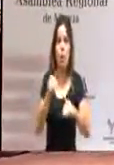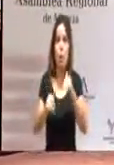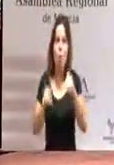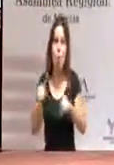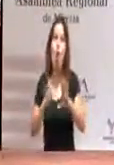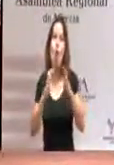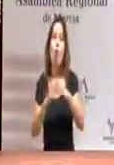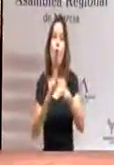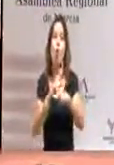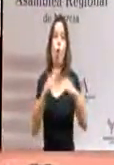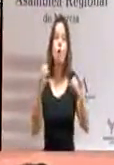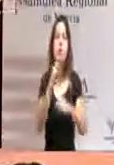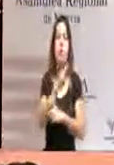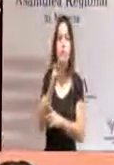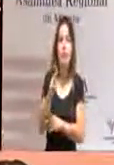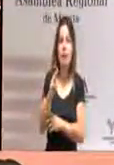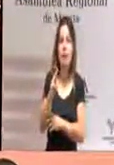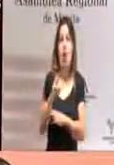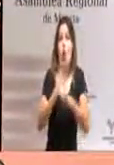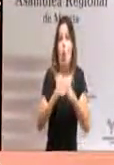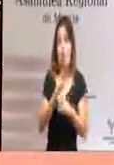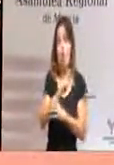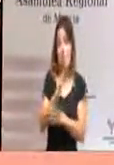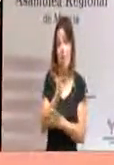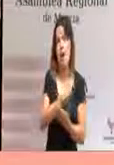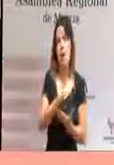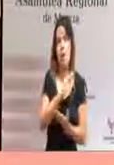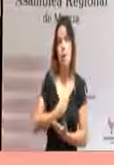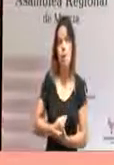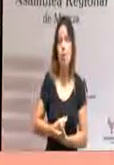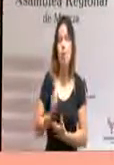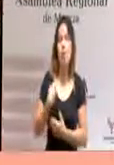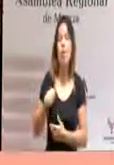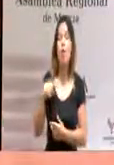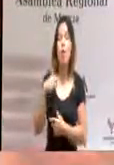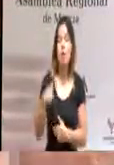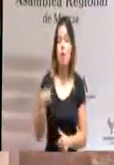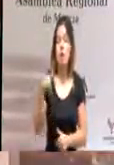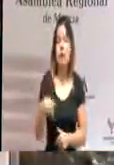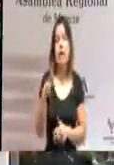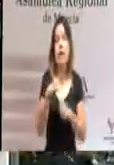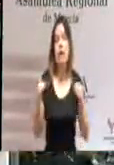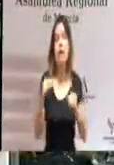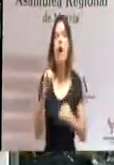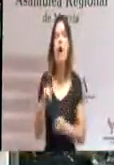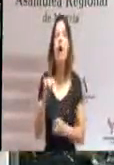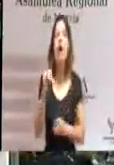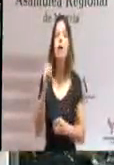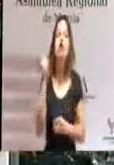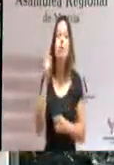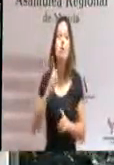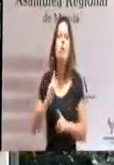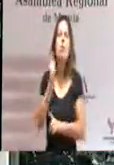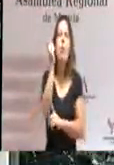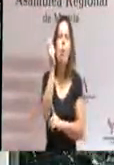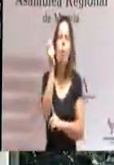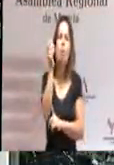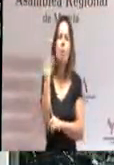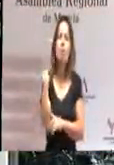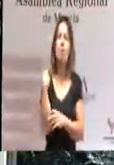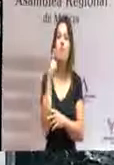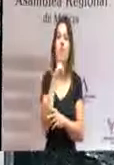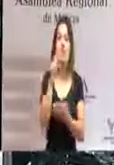Grupo Parlamentario Popular, el Partido Popular de la Región de Murcia, representado en esta Asamblea, tan solo conseguía convocar en